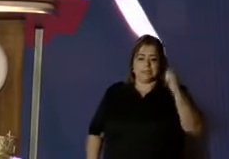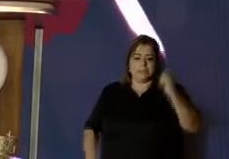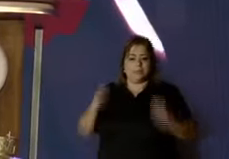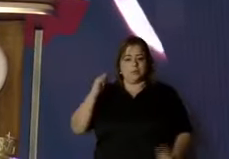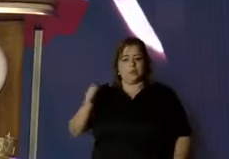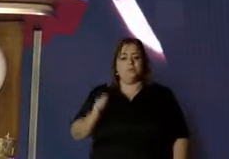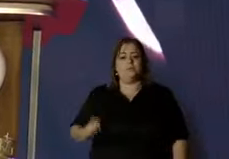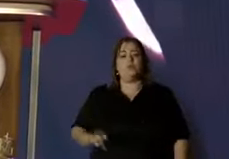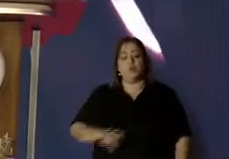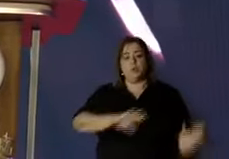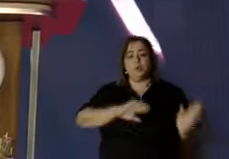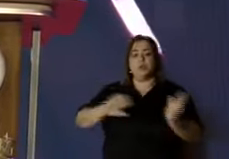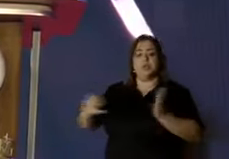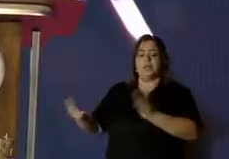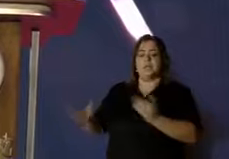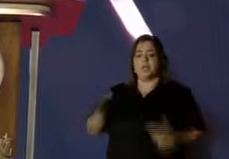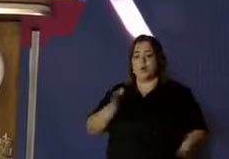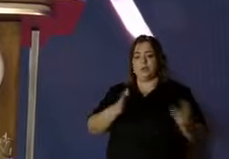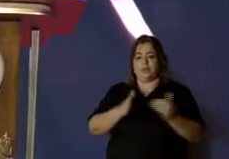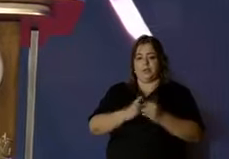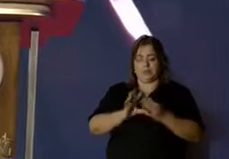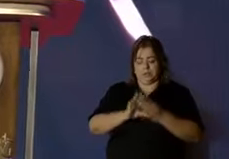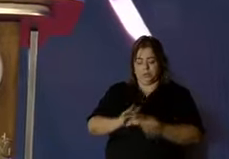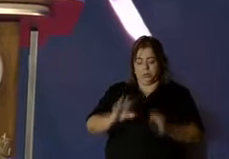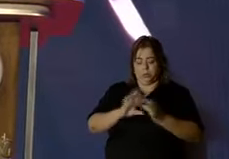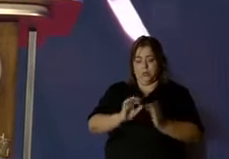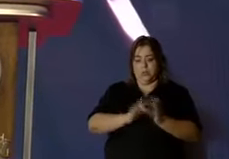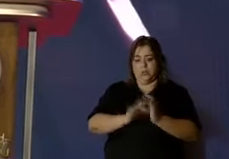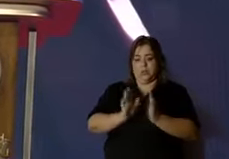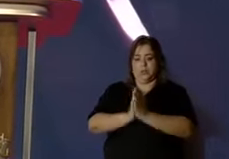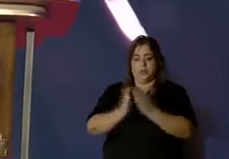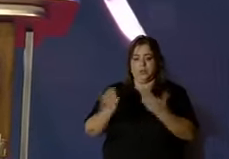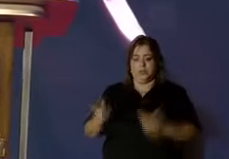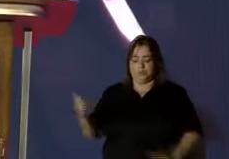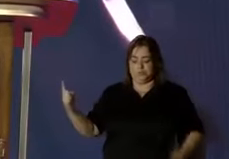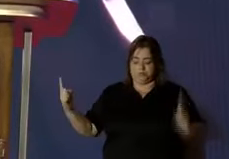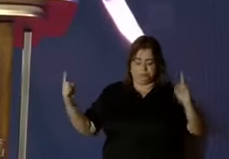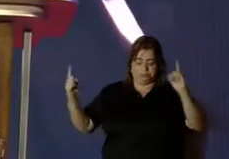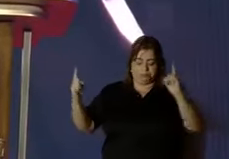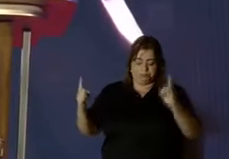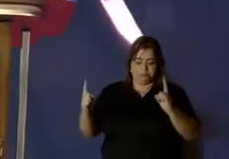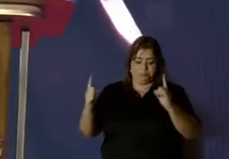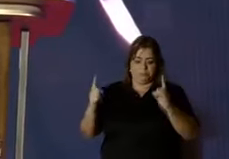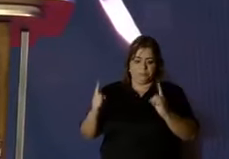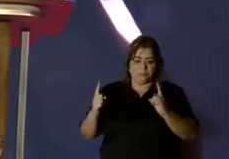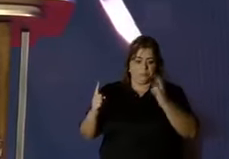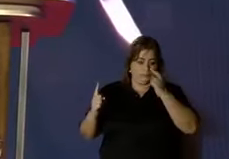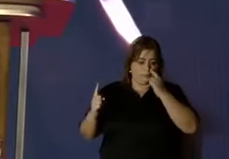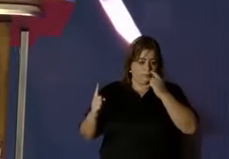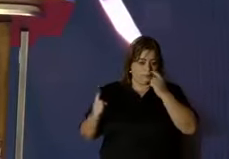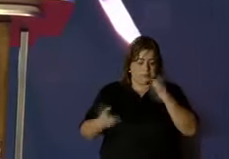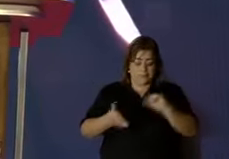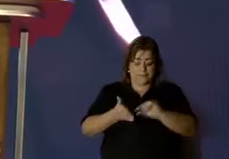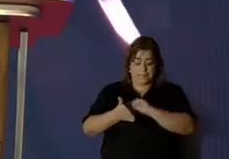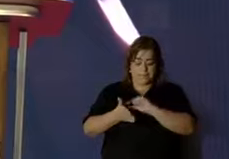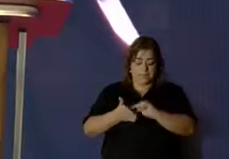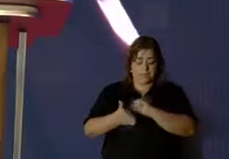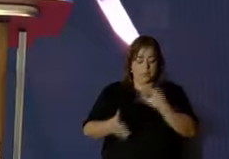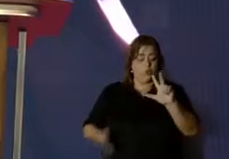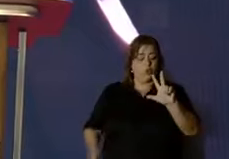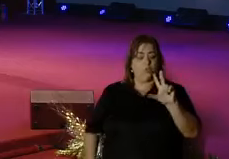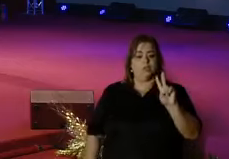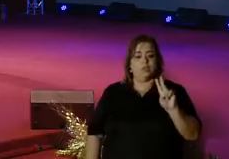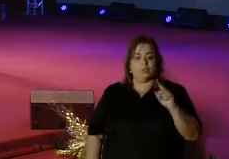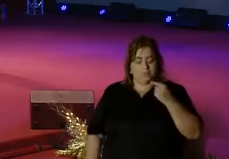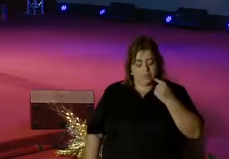Y él iba para allá. Y ay, qué lindo. Luego Jesús, conociendo lo que había pasado. Luego el verso 32, mira. Y